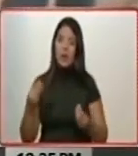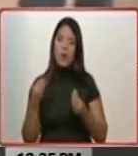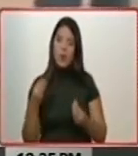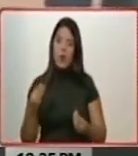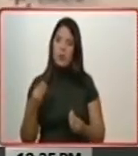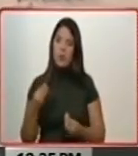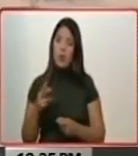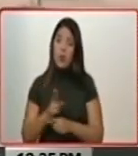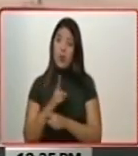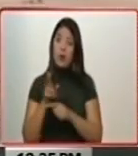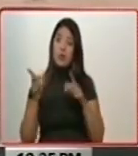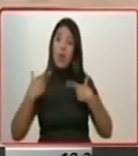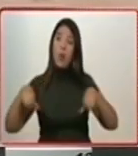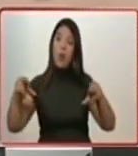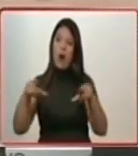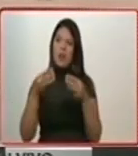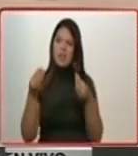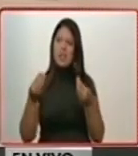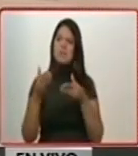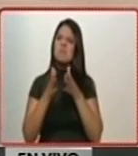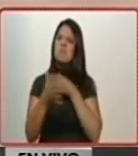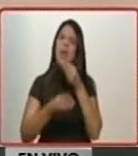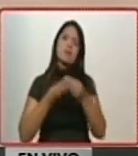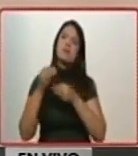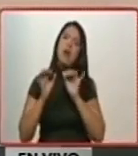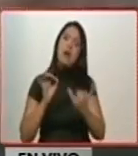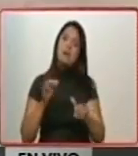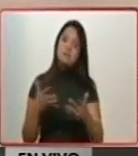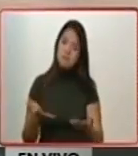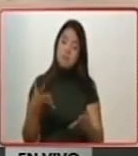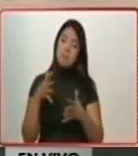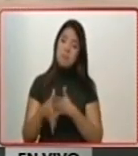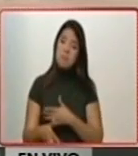lamentablemente se usaron esos espacios para